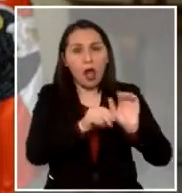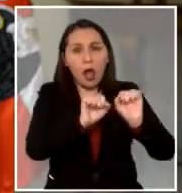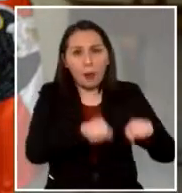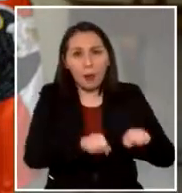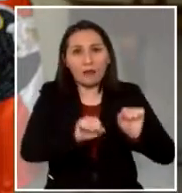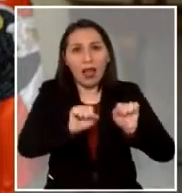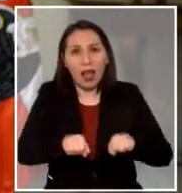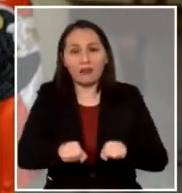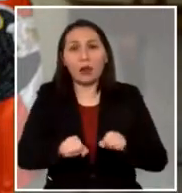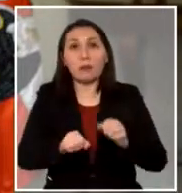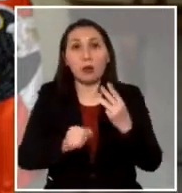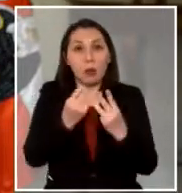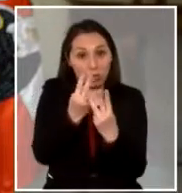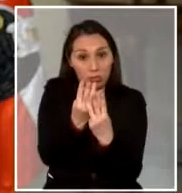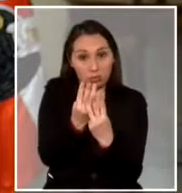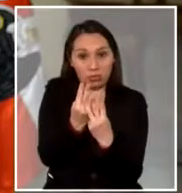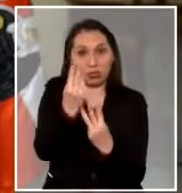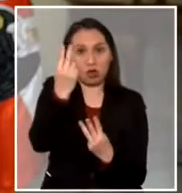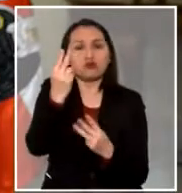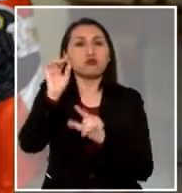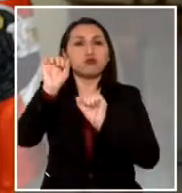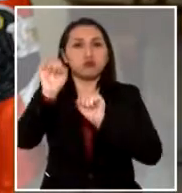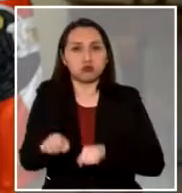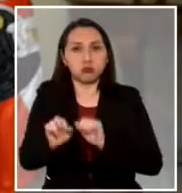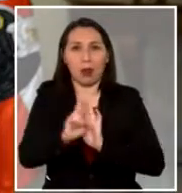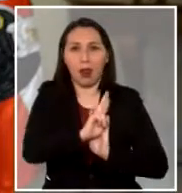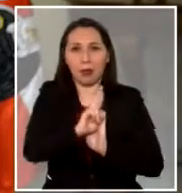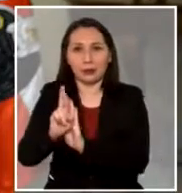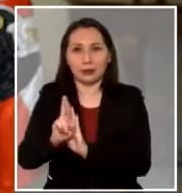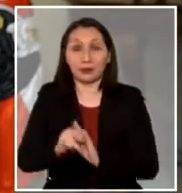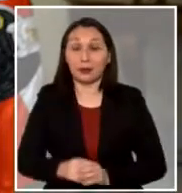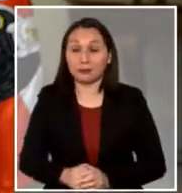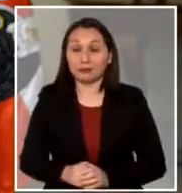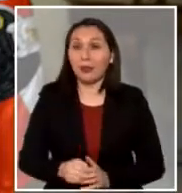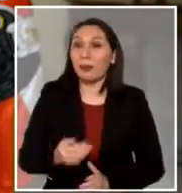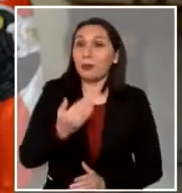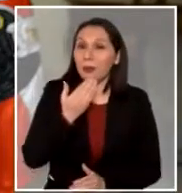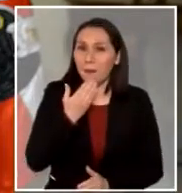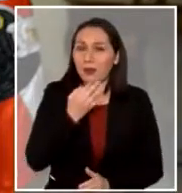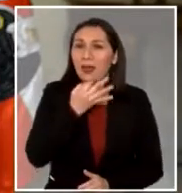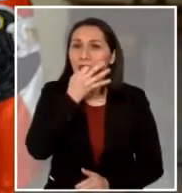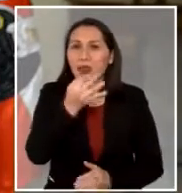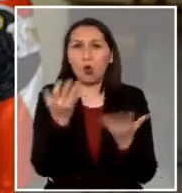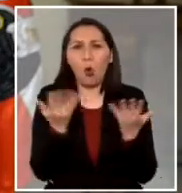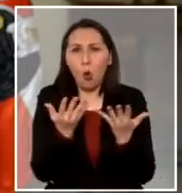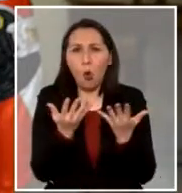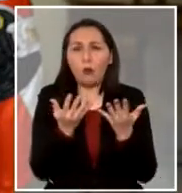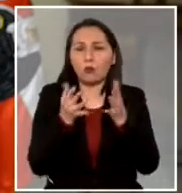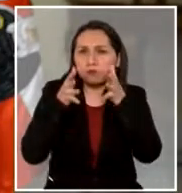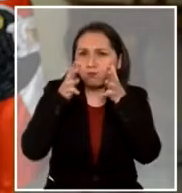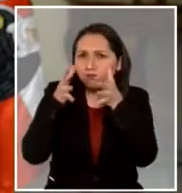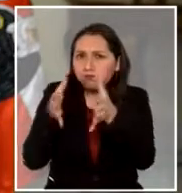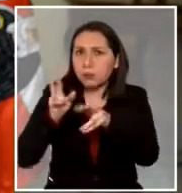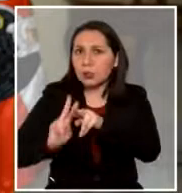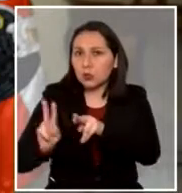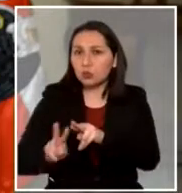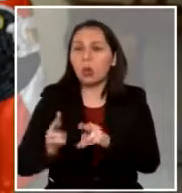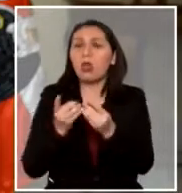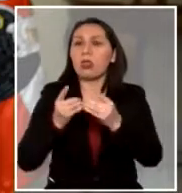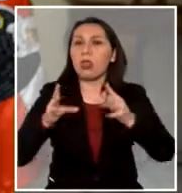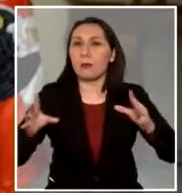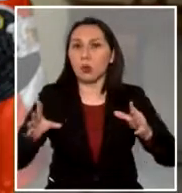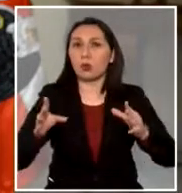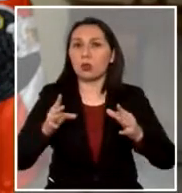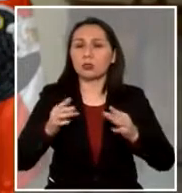por dos tercios de su representante también establece mecanismos para abordar y resolver democráticamente